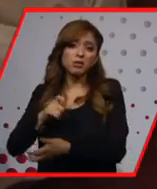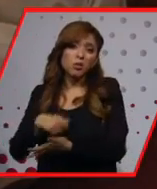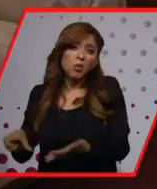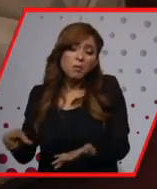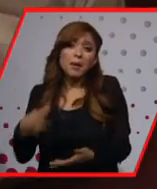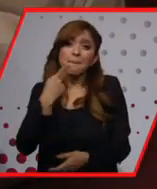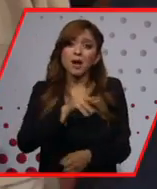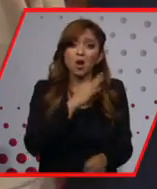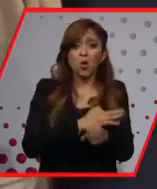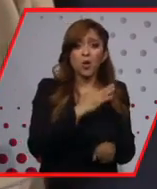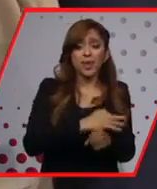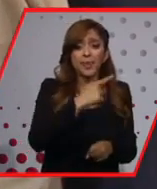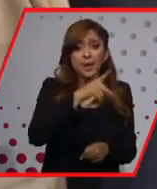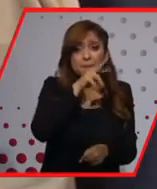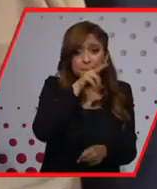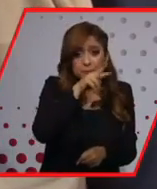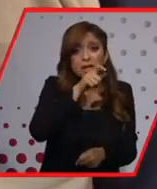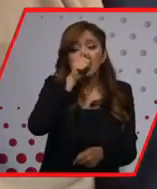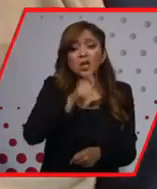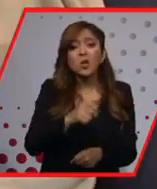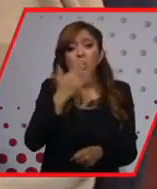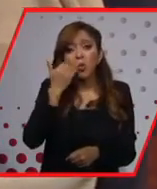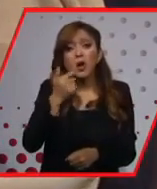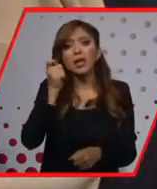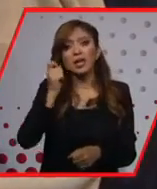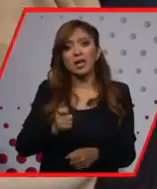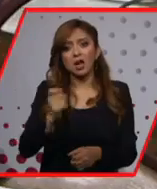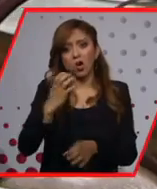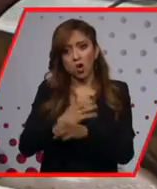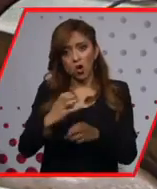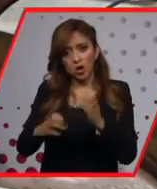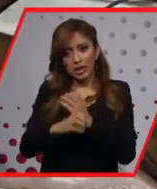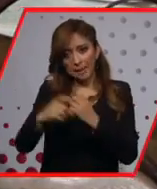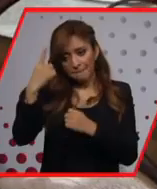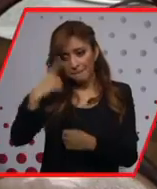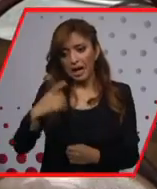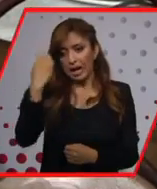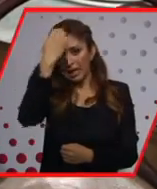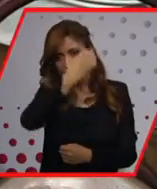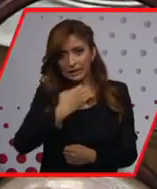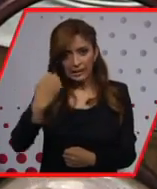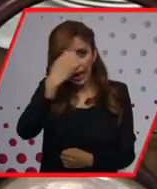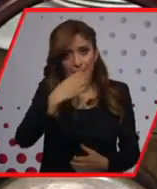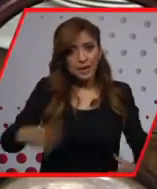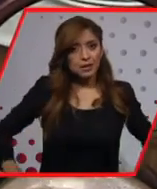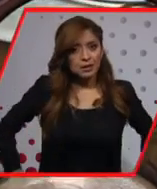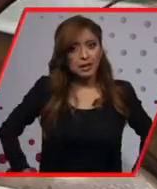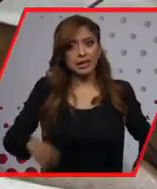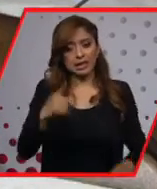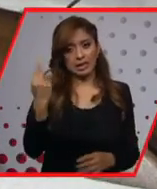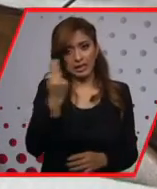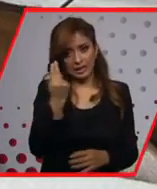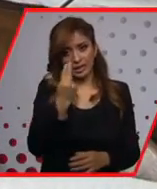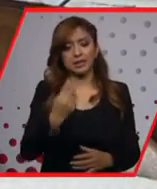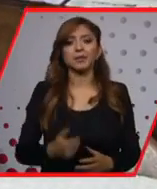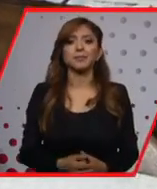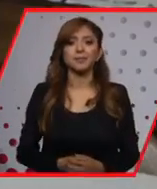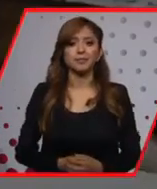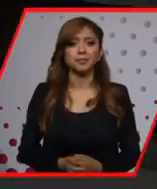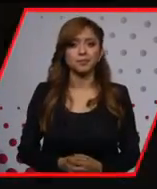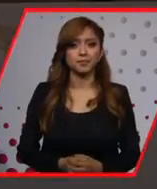mayor preocupación es que no cuenta con el servicio que ocupa para poder realizarse el estudio de cadera que necesita. Quisiera tener los